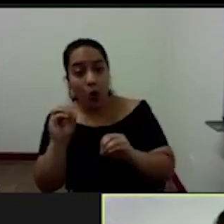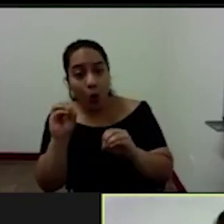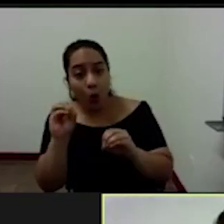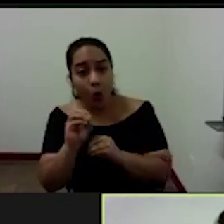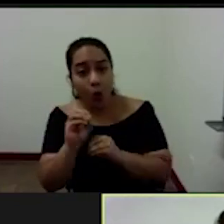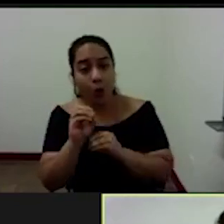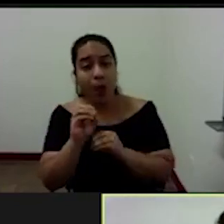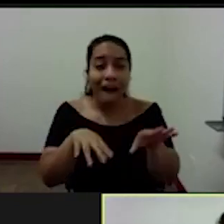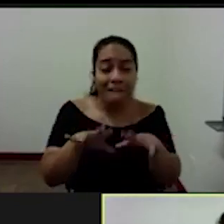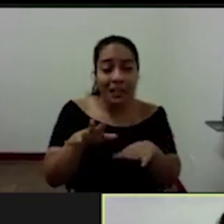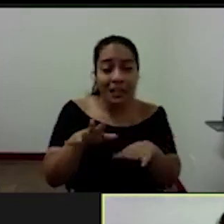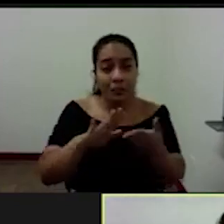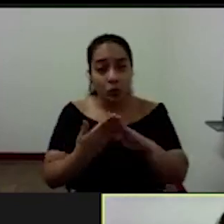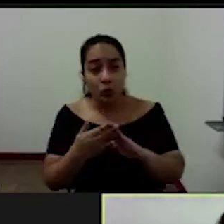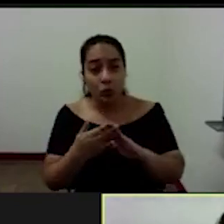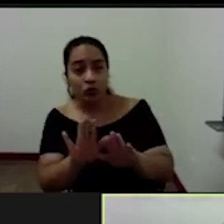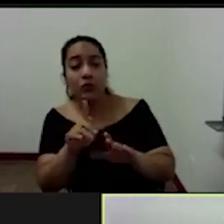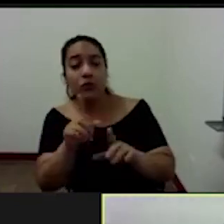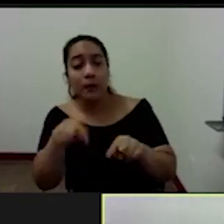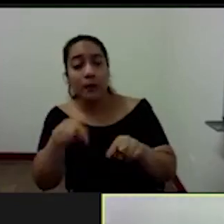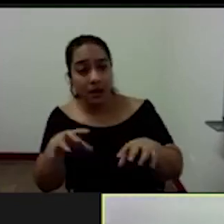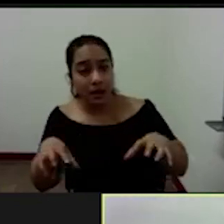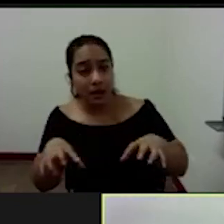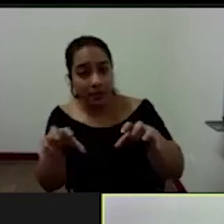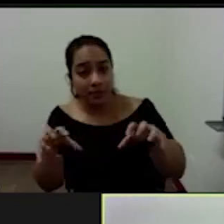algunas comunidades la ejercen también los hombres?